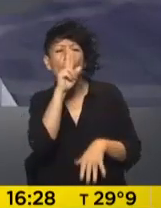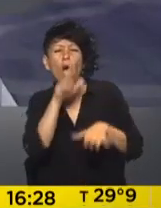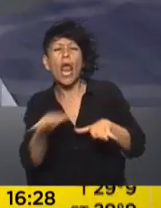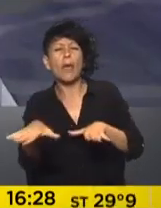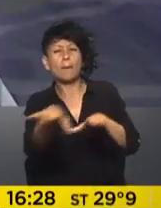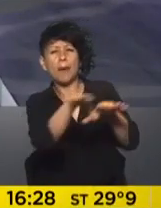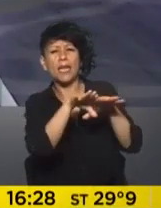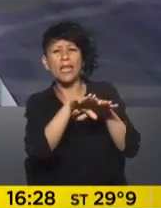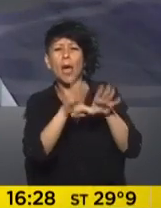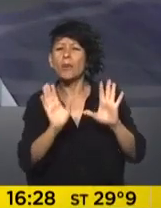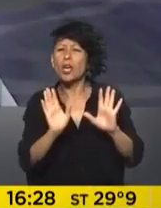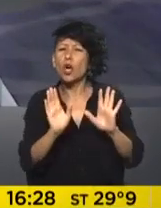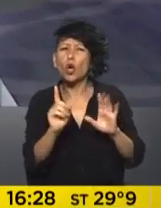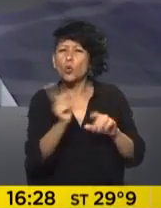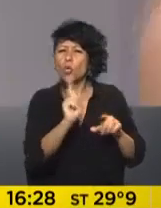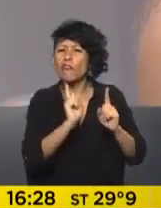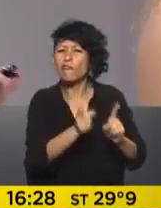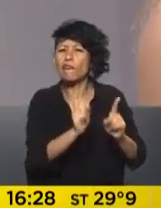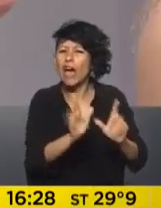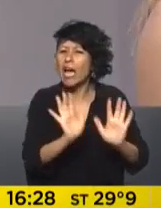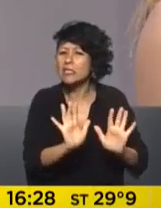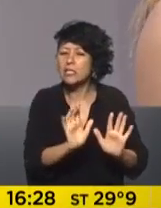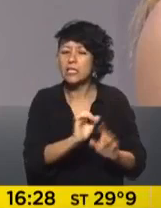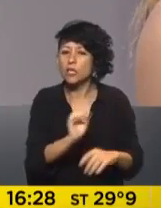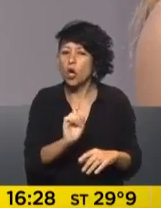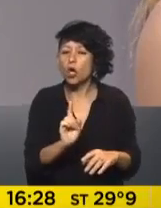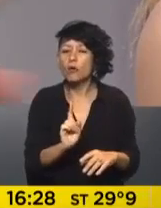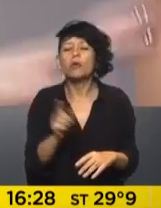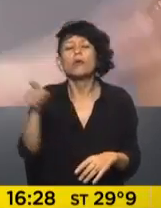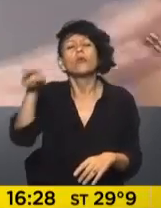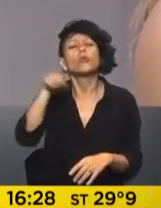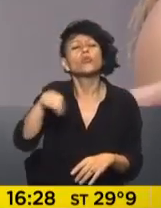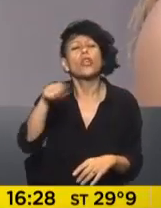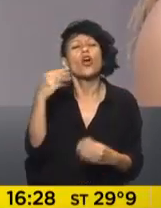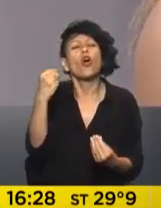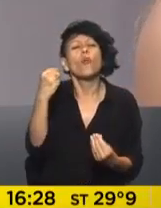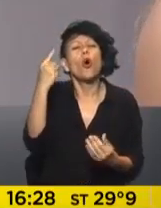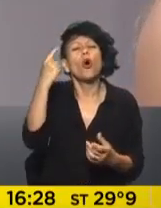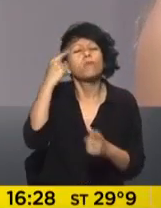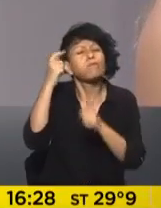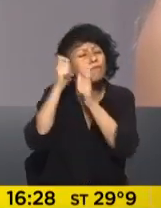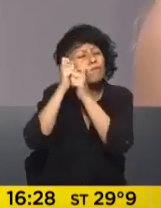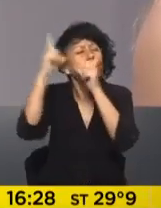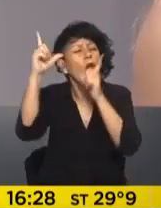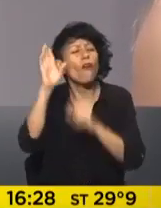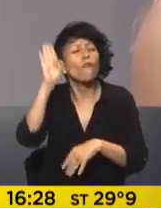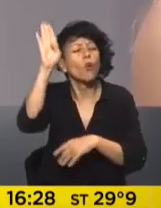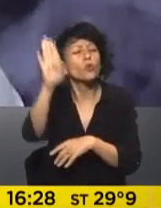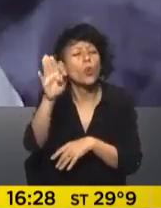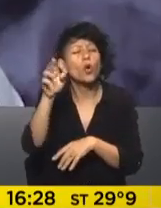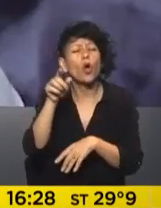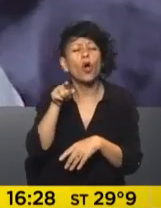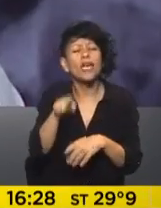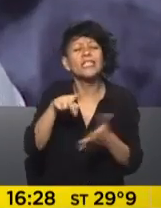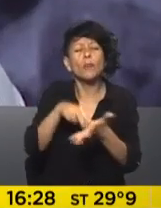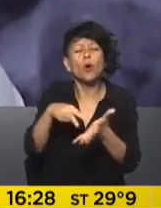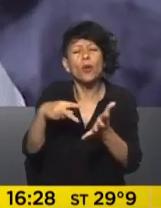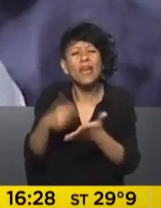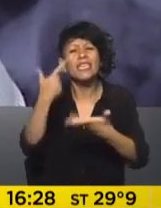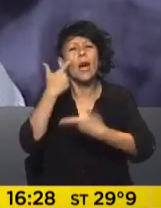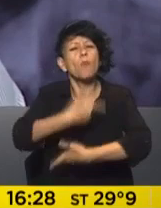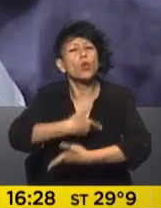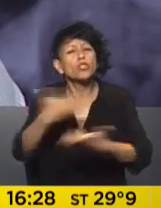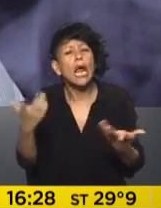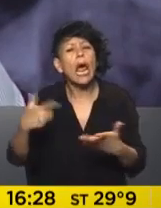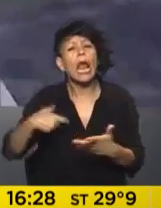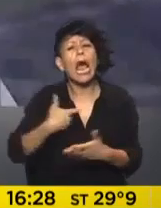así. ¿Cómo te imaginas hacia el futuro esta posibilidad de visibilizar una problemática de estas características, mostrarla a la sociedad